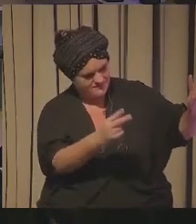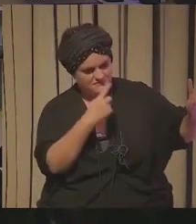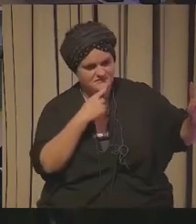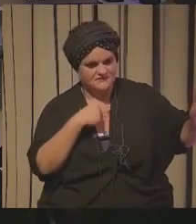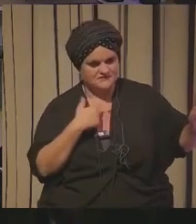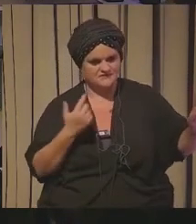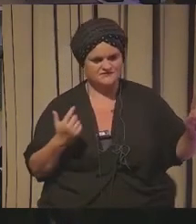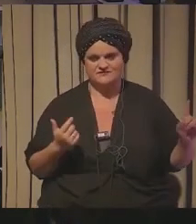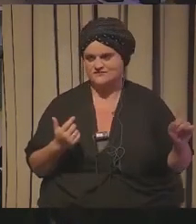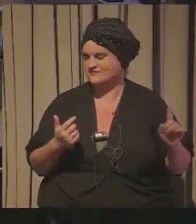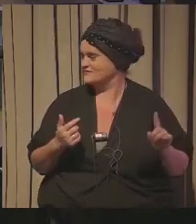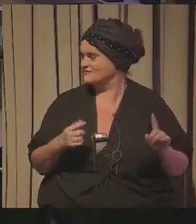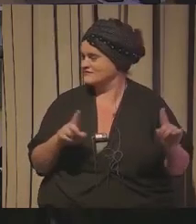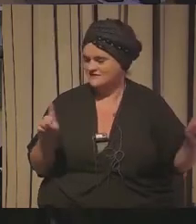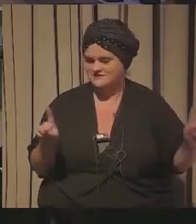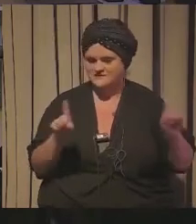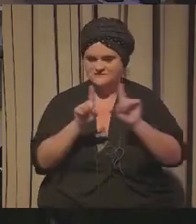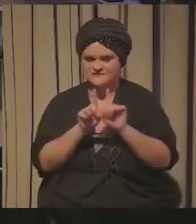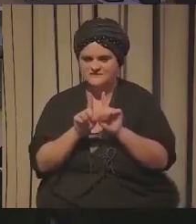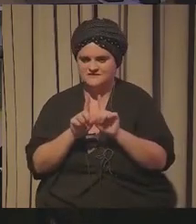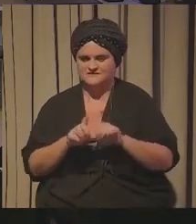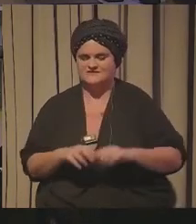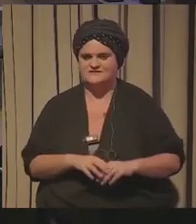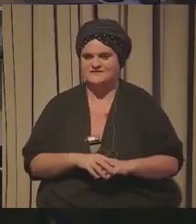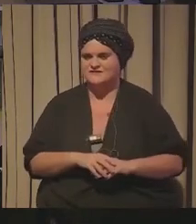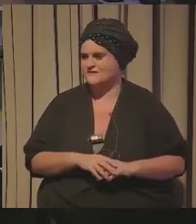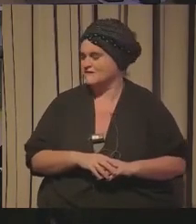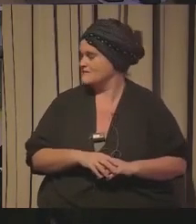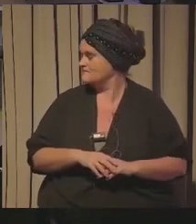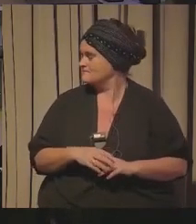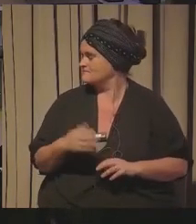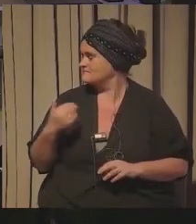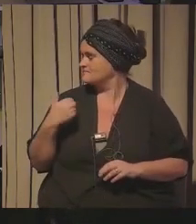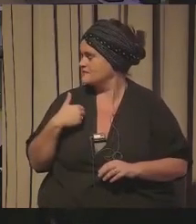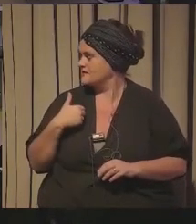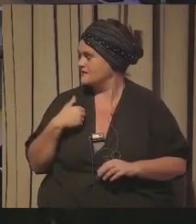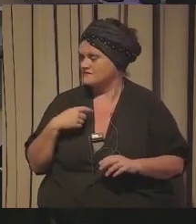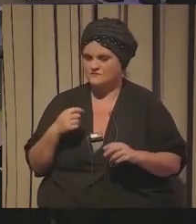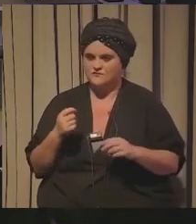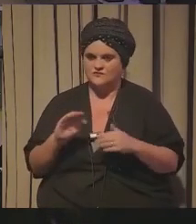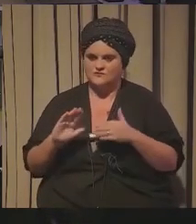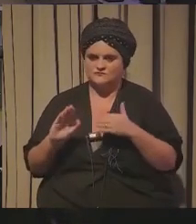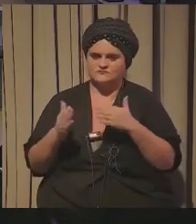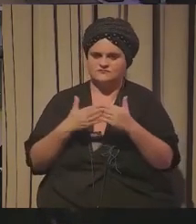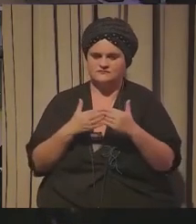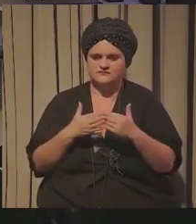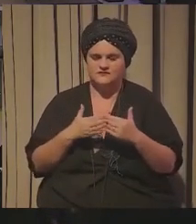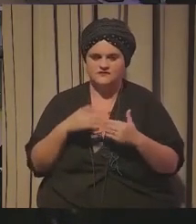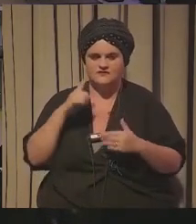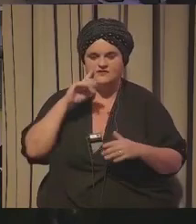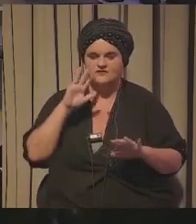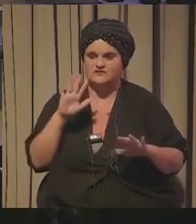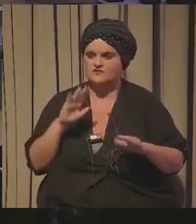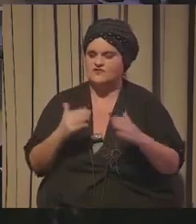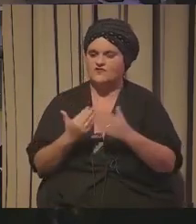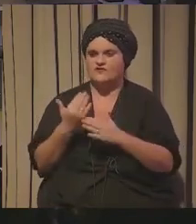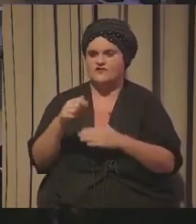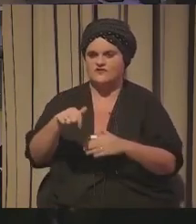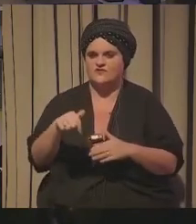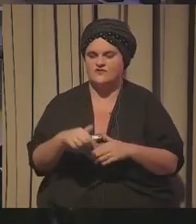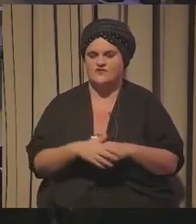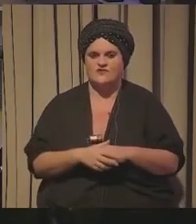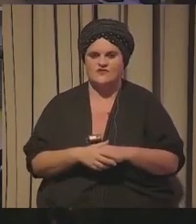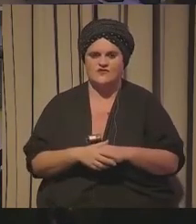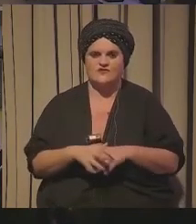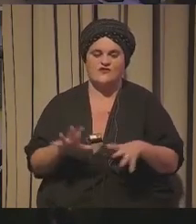no. Tenemos que juntarnos. Bueno, vamos Bueno, pues llegando, ya está, por ¿no? cierto, vamos cerrando. Yo creo que la jornada de hoy tampoco